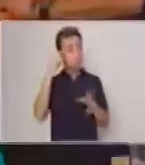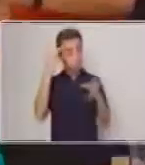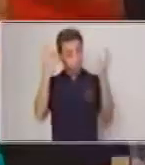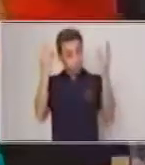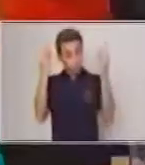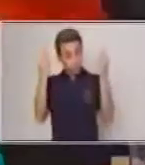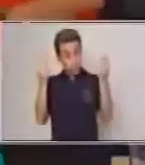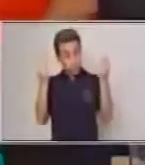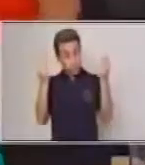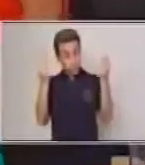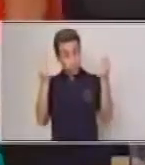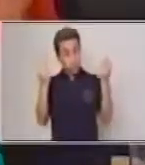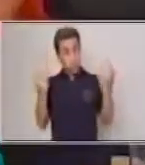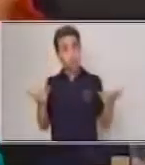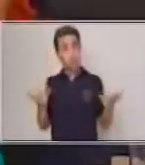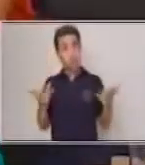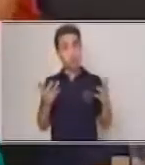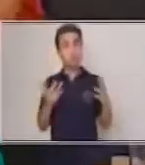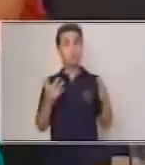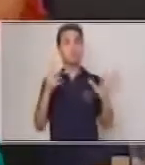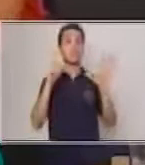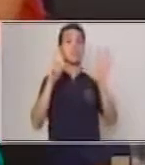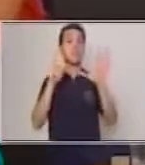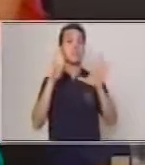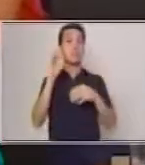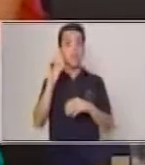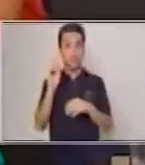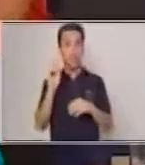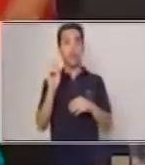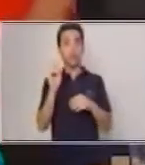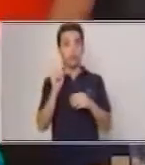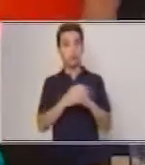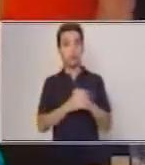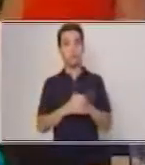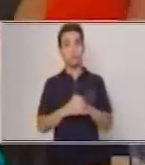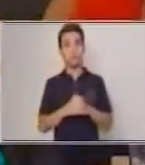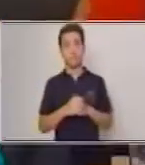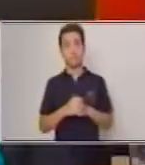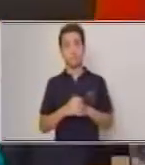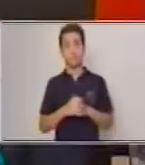mentales. 10 por 6, claro, 60.